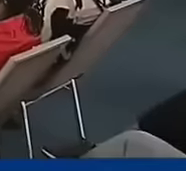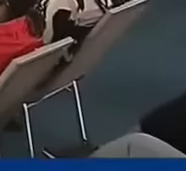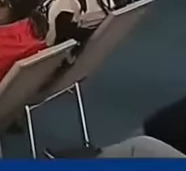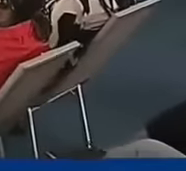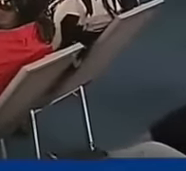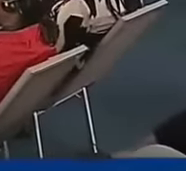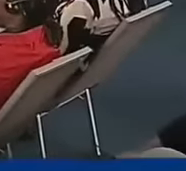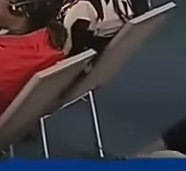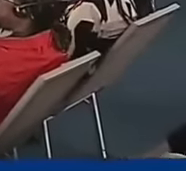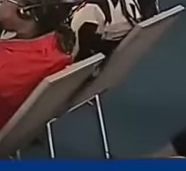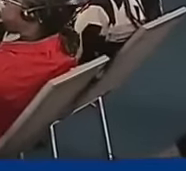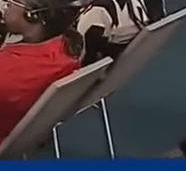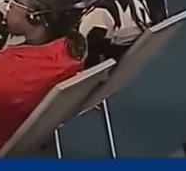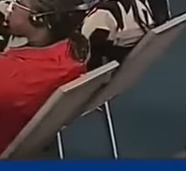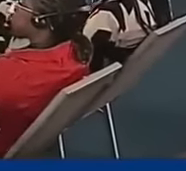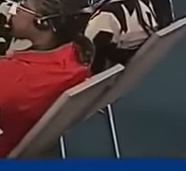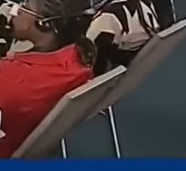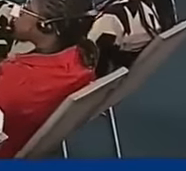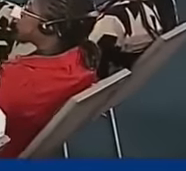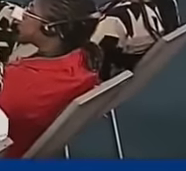y más allá.